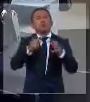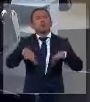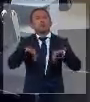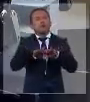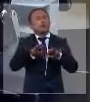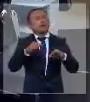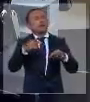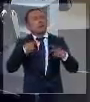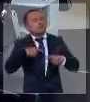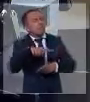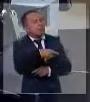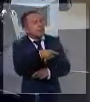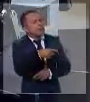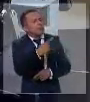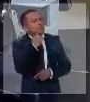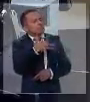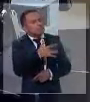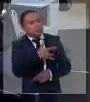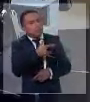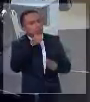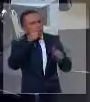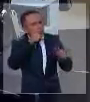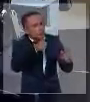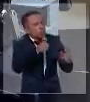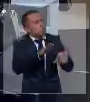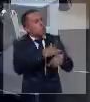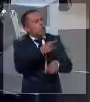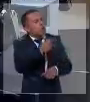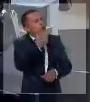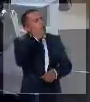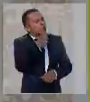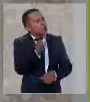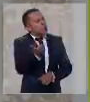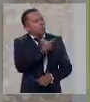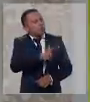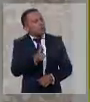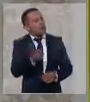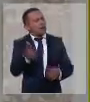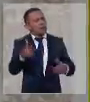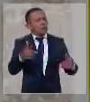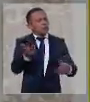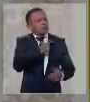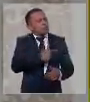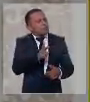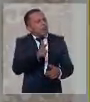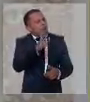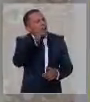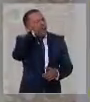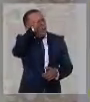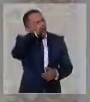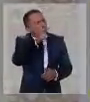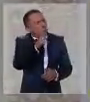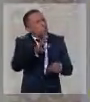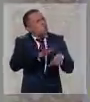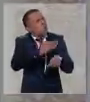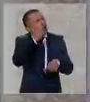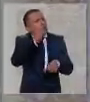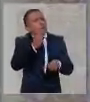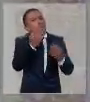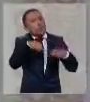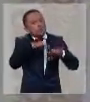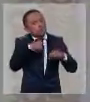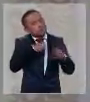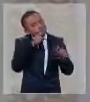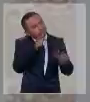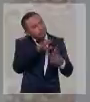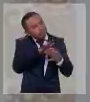la que no está contento y conforme. Y ninguna reforma en este país tiene que ser a chaleco. O sea, tenemos que ver cuál sí y cuál no,